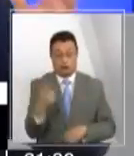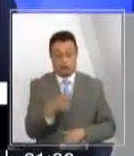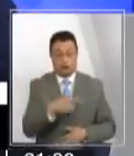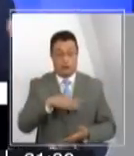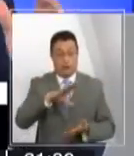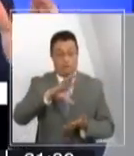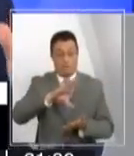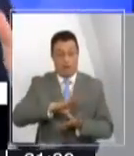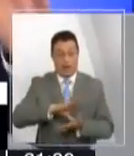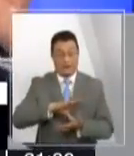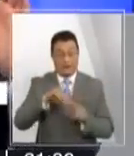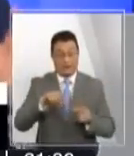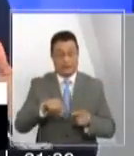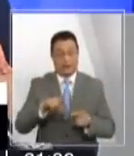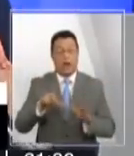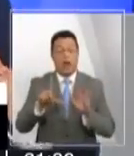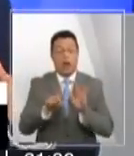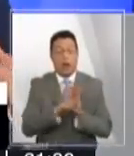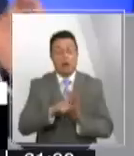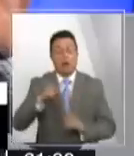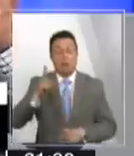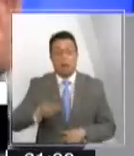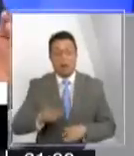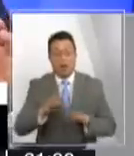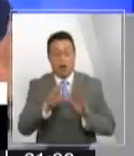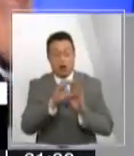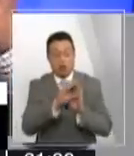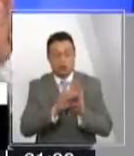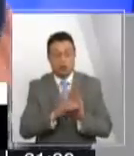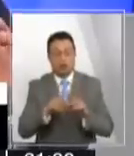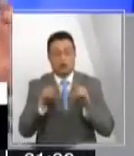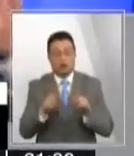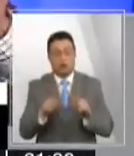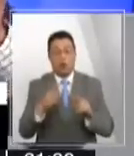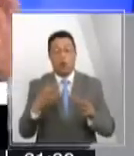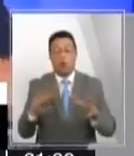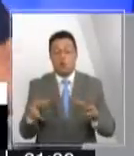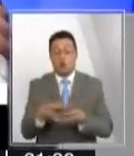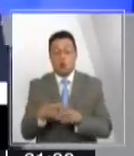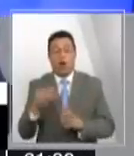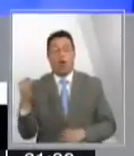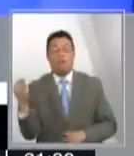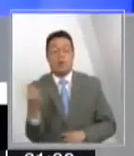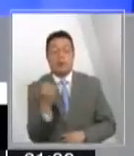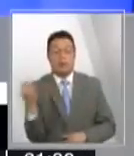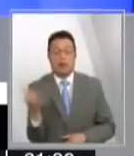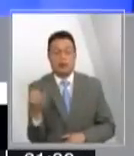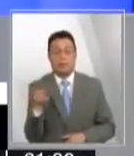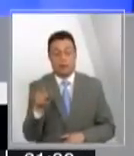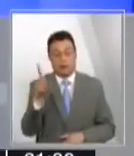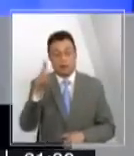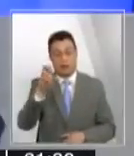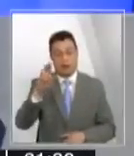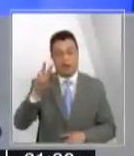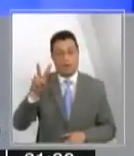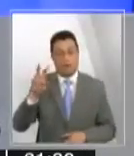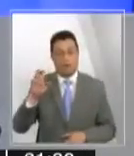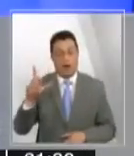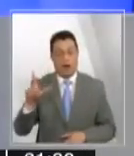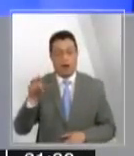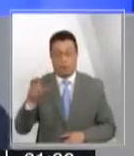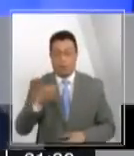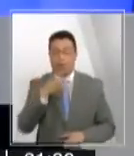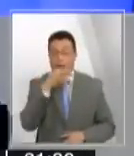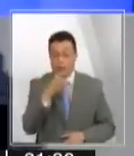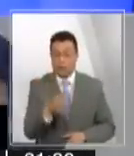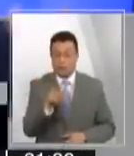por ley y por mandato constitucional, hay un organismo autónomo, independiente, que es el Servicio Electoral, quien es el que está llamado a